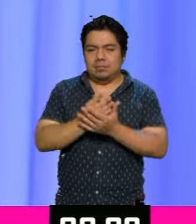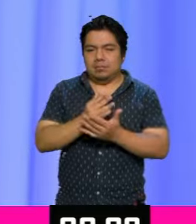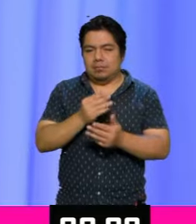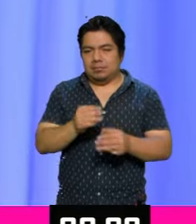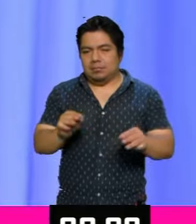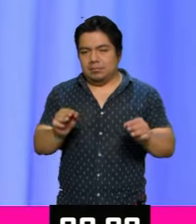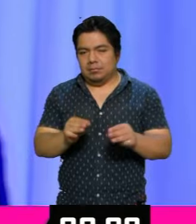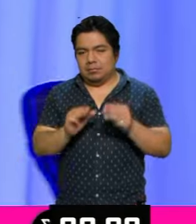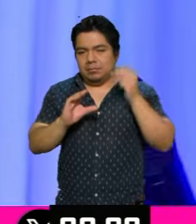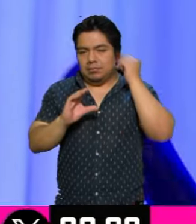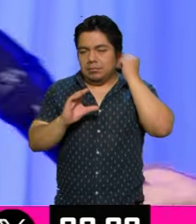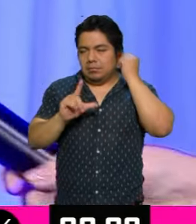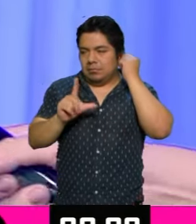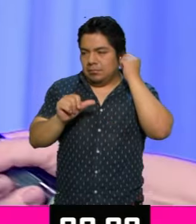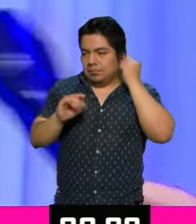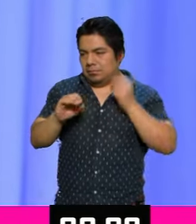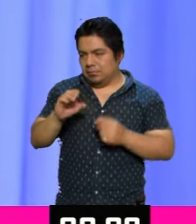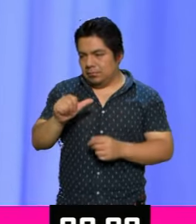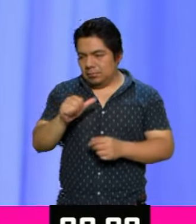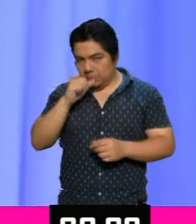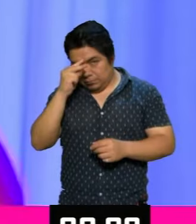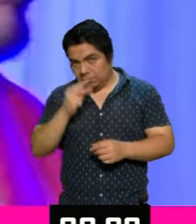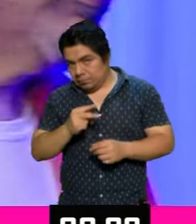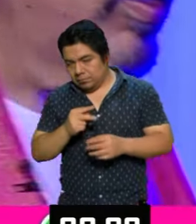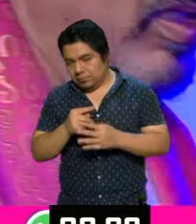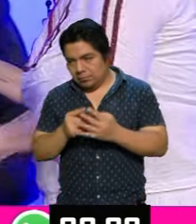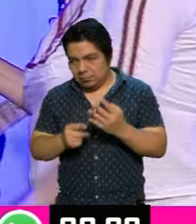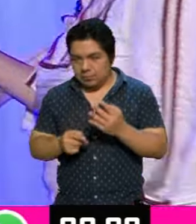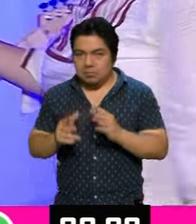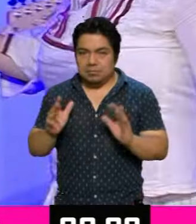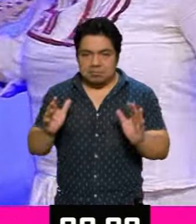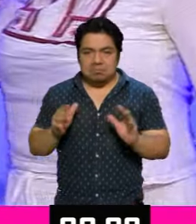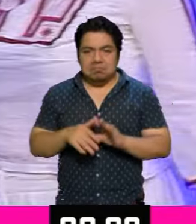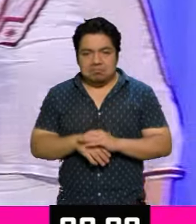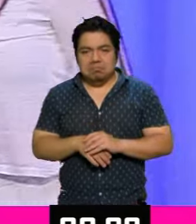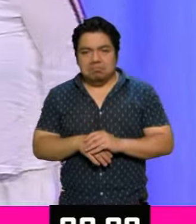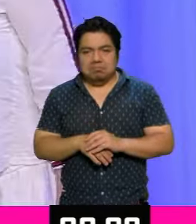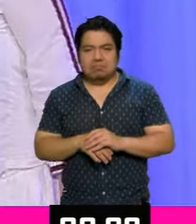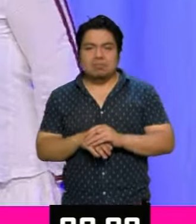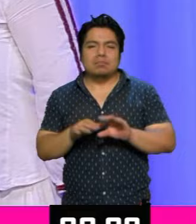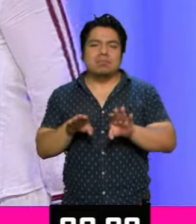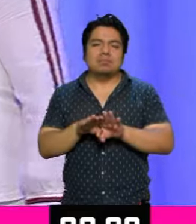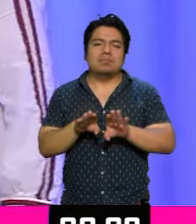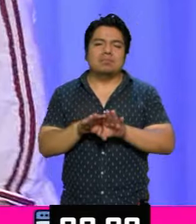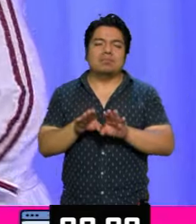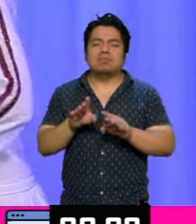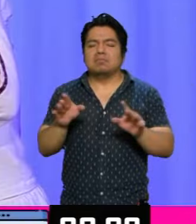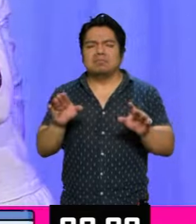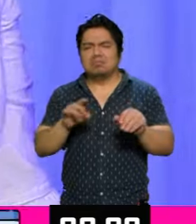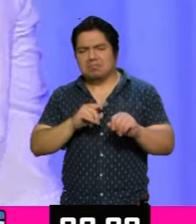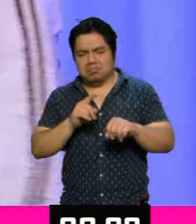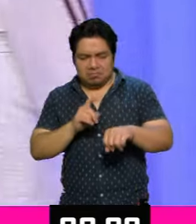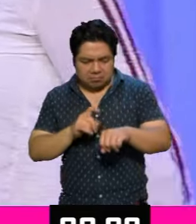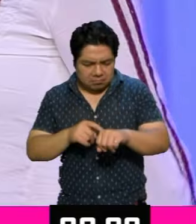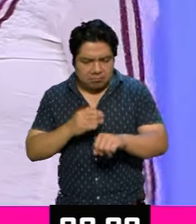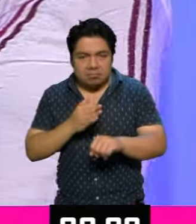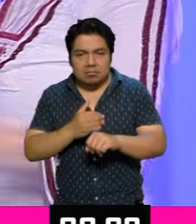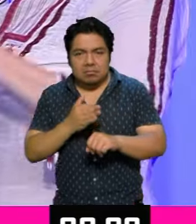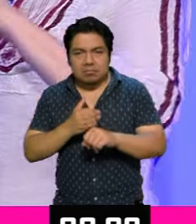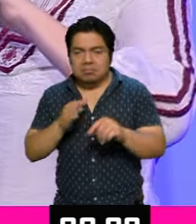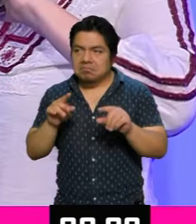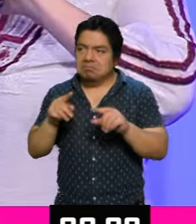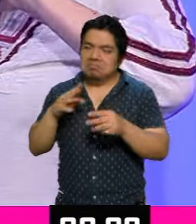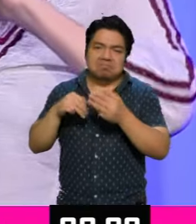y música como mexicana. O sea, era nacacha. Sí. Muy ecléctico el asunto. ¿Qué dijeron? Ahorita se vende bien en el